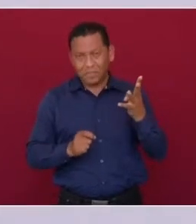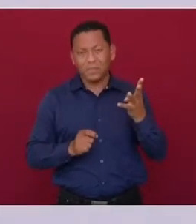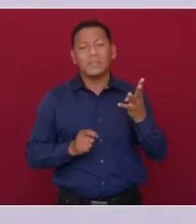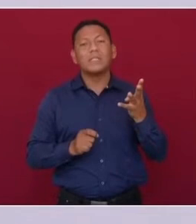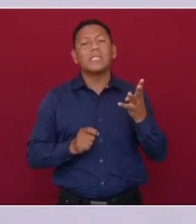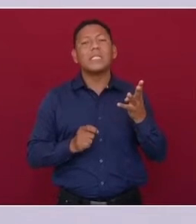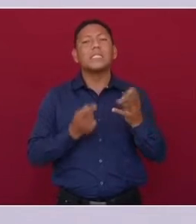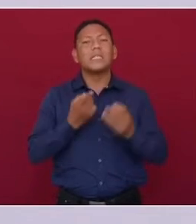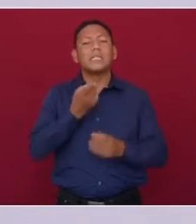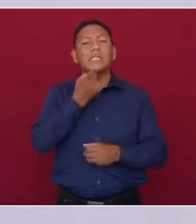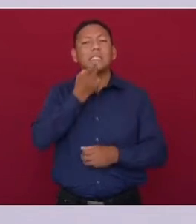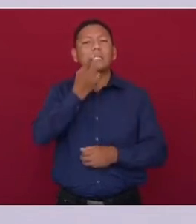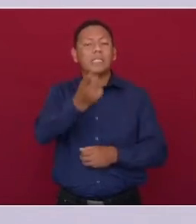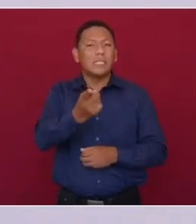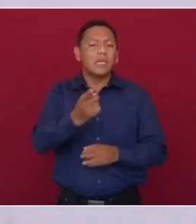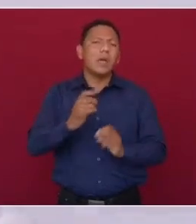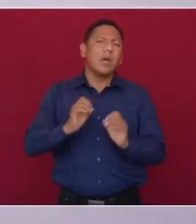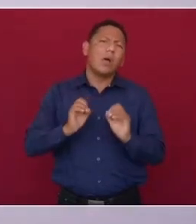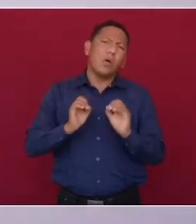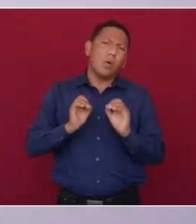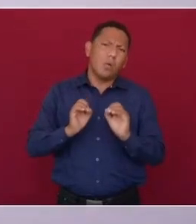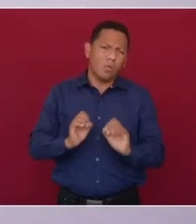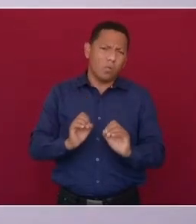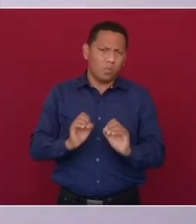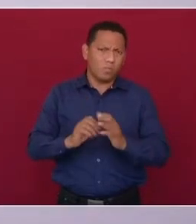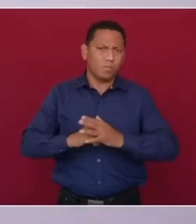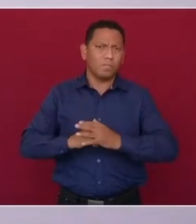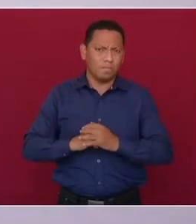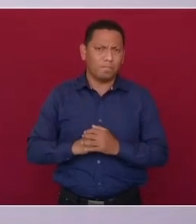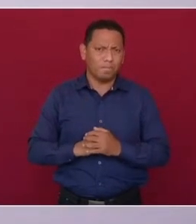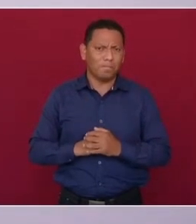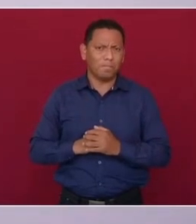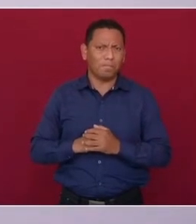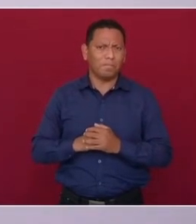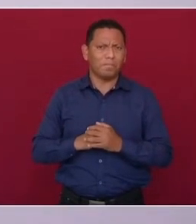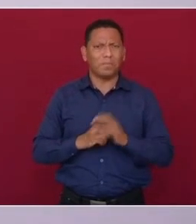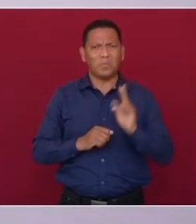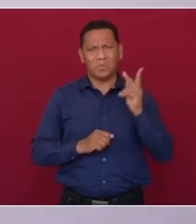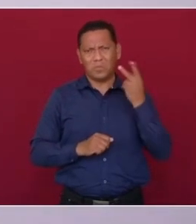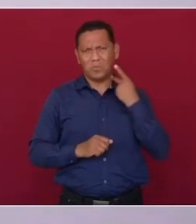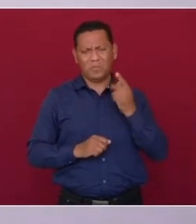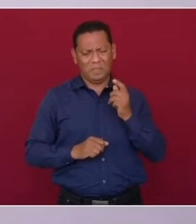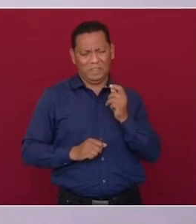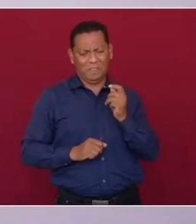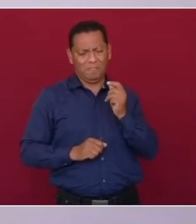establece o se define